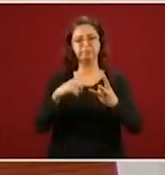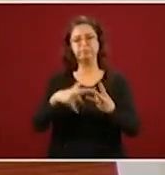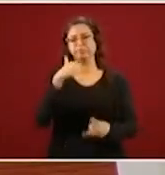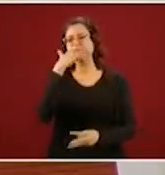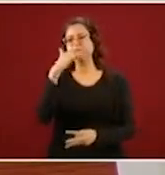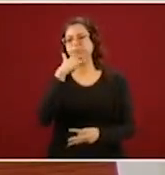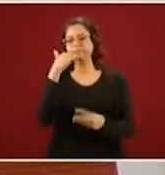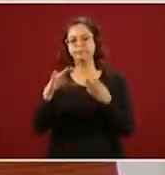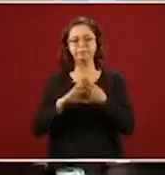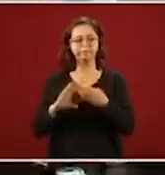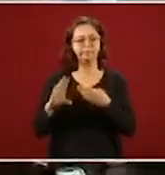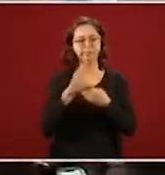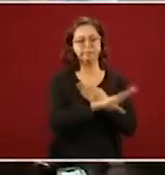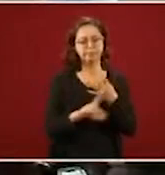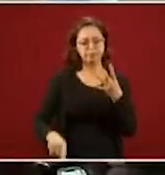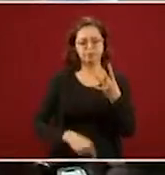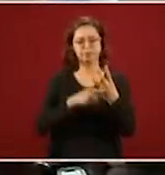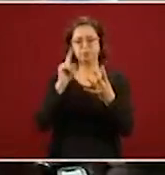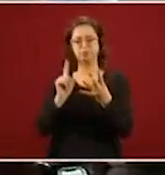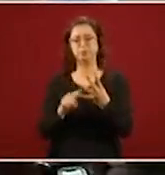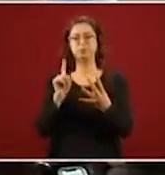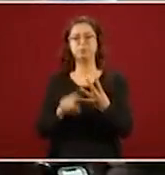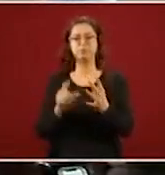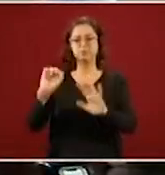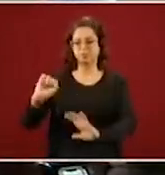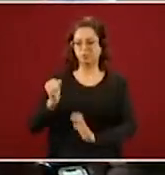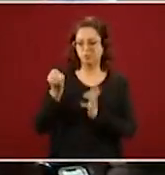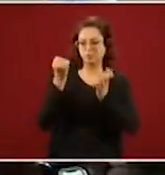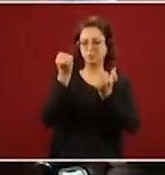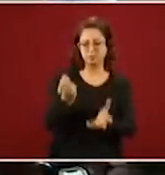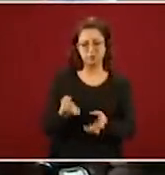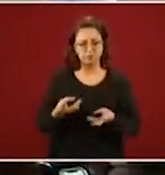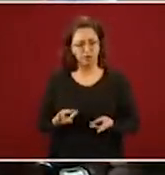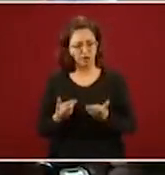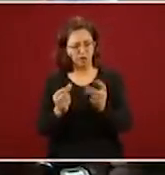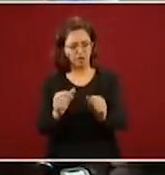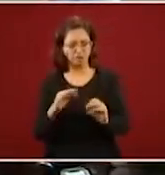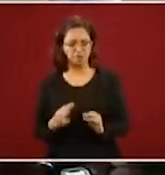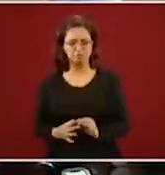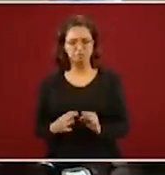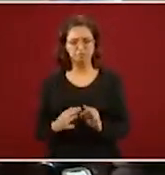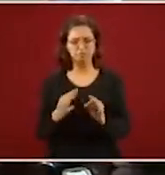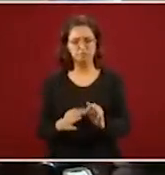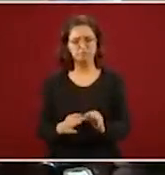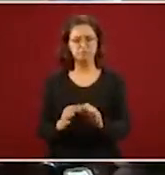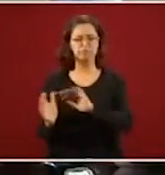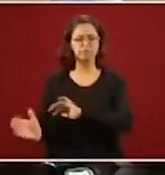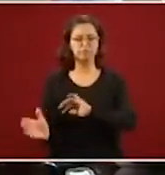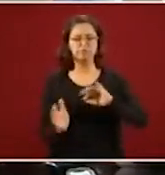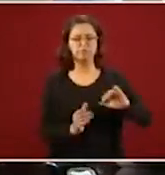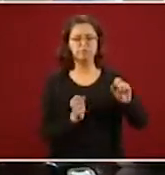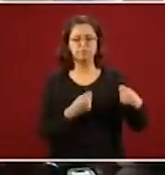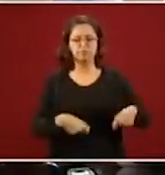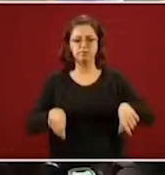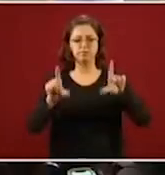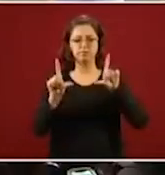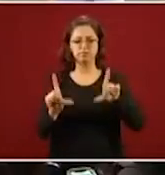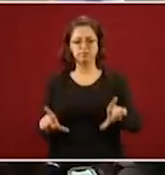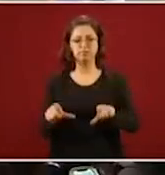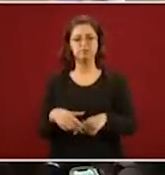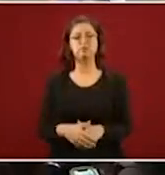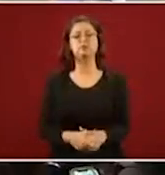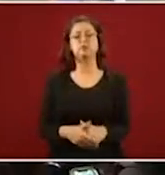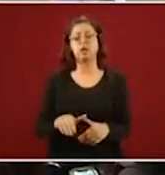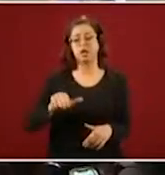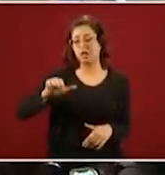y un buen uso, un buen manejo de los recursos para la salud. En la siguiente lámina, por favor. Para ello, como ya anunció